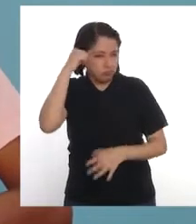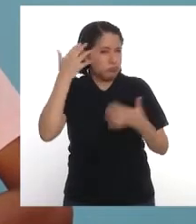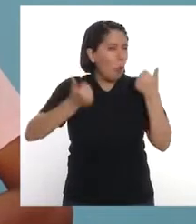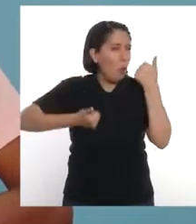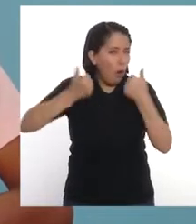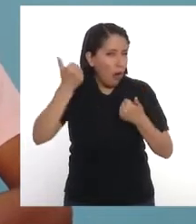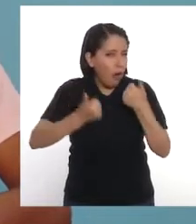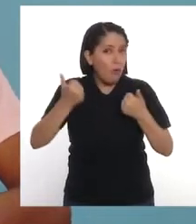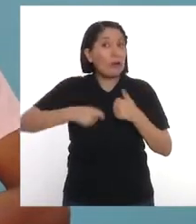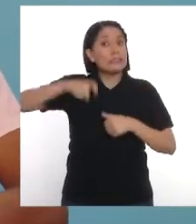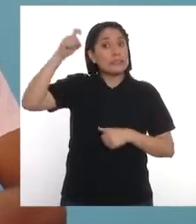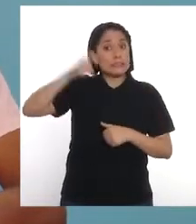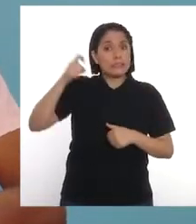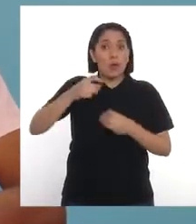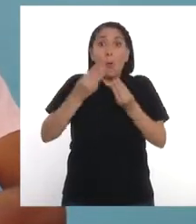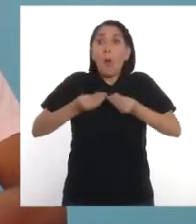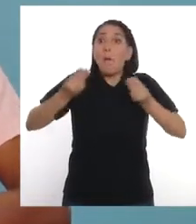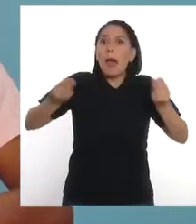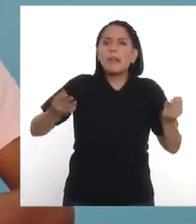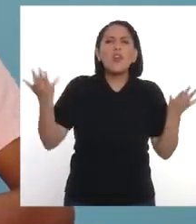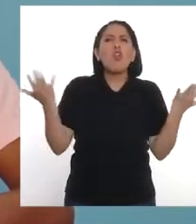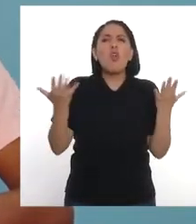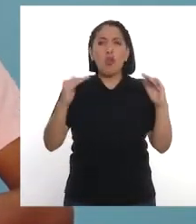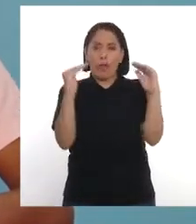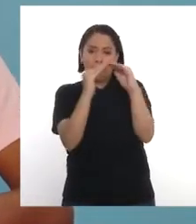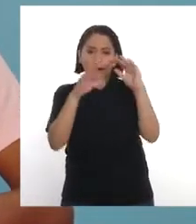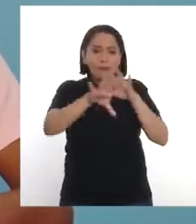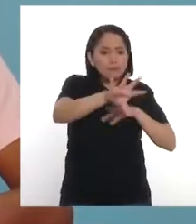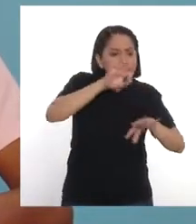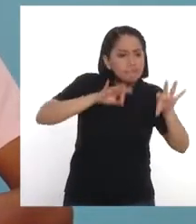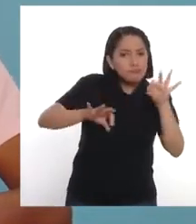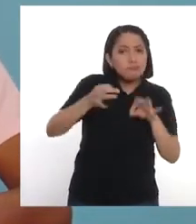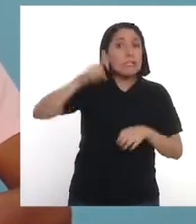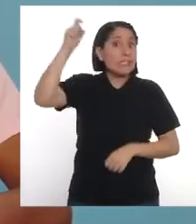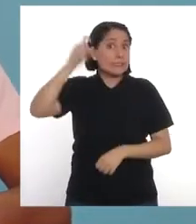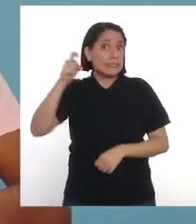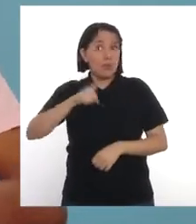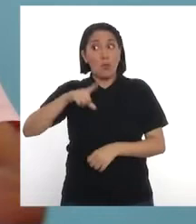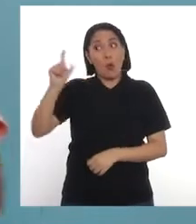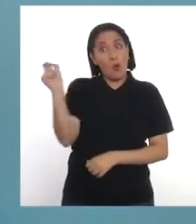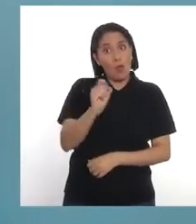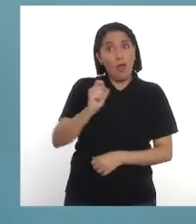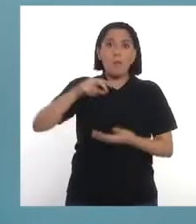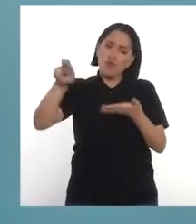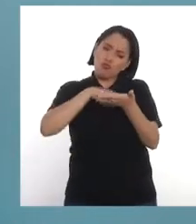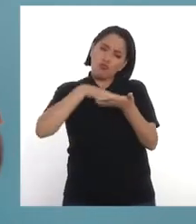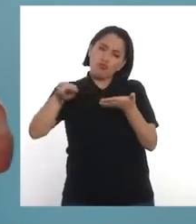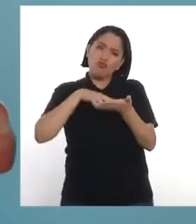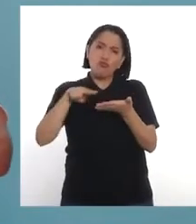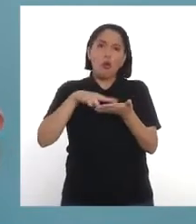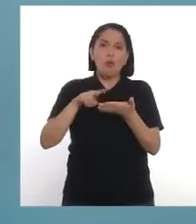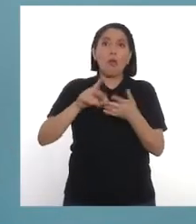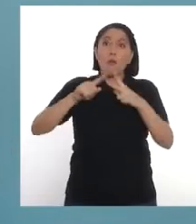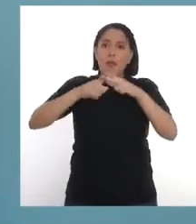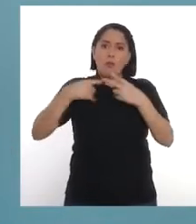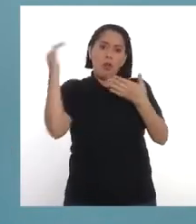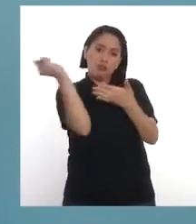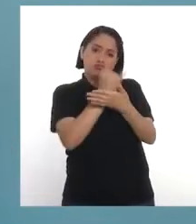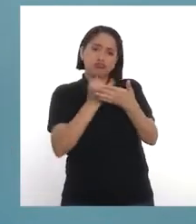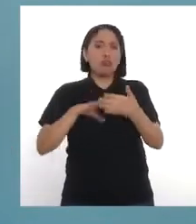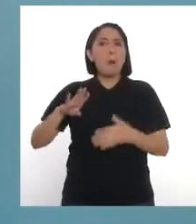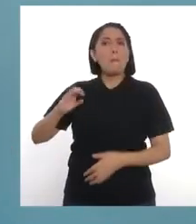que necesitamos utilizar materiales que tenemos en casa. Necesitamos un lápiz y un borrador para hacer nuestro